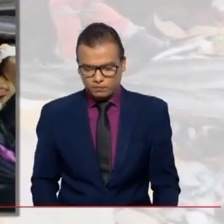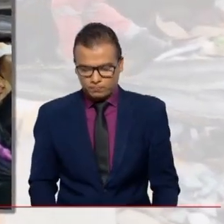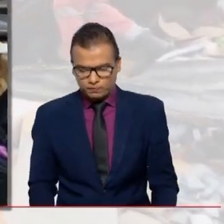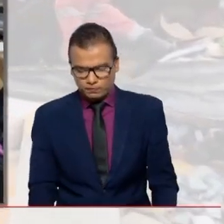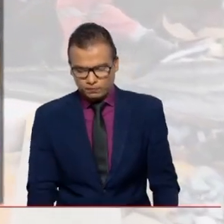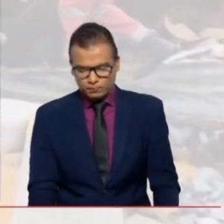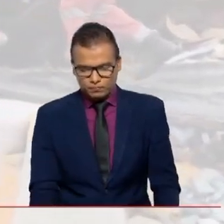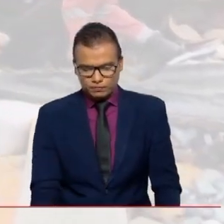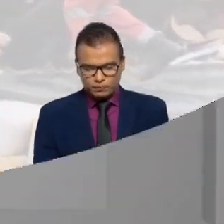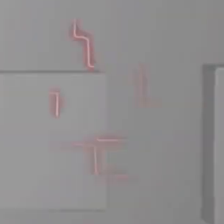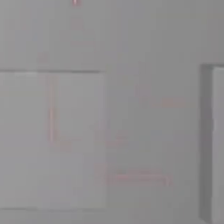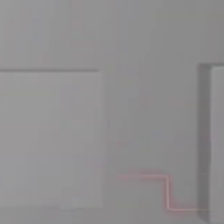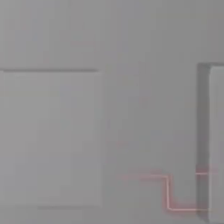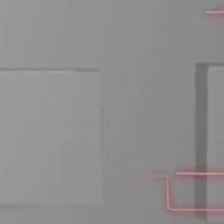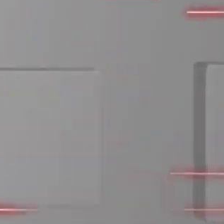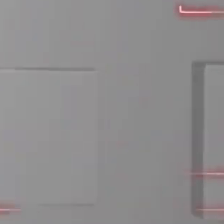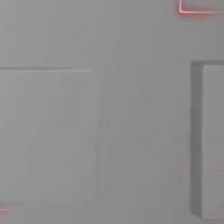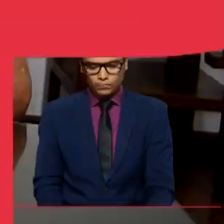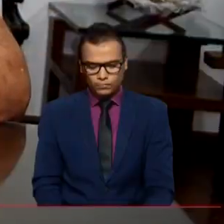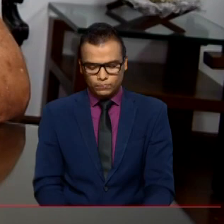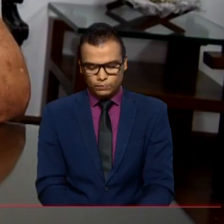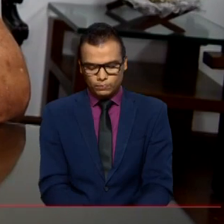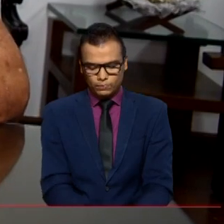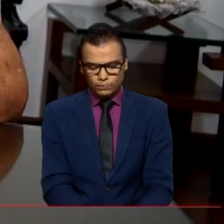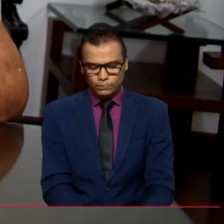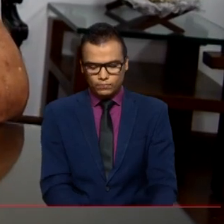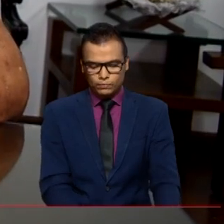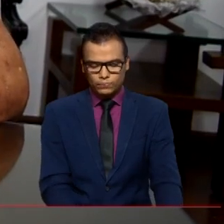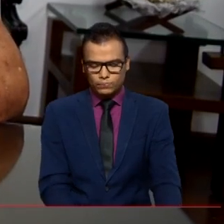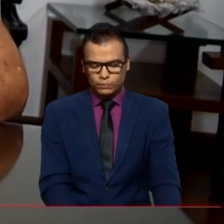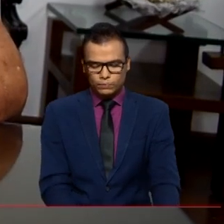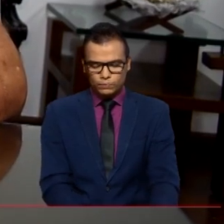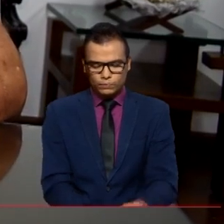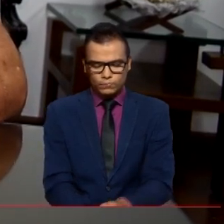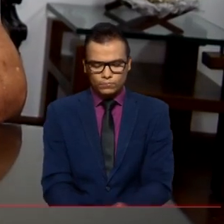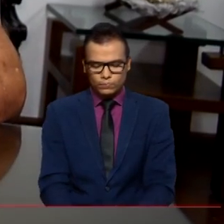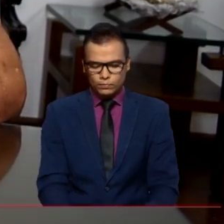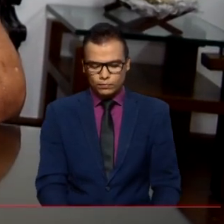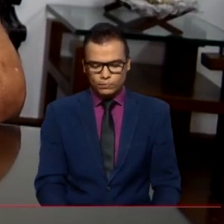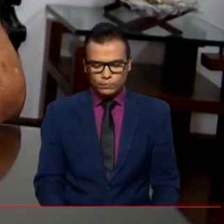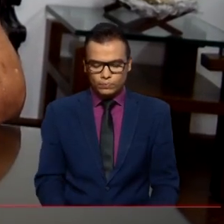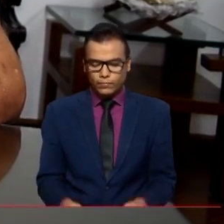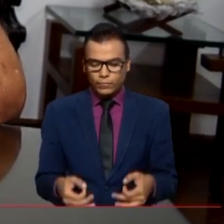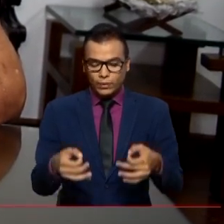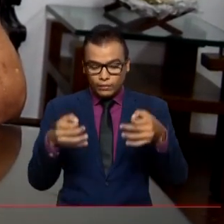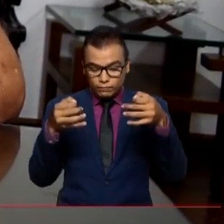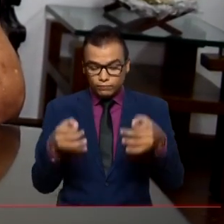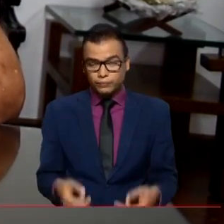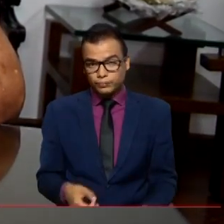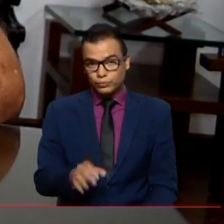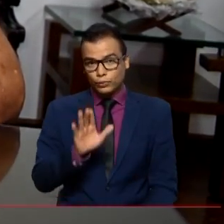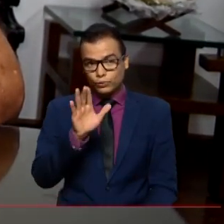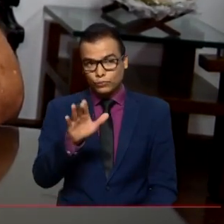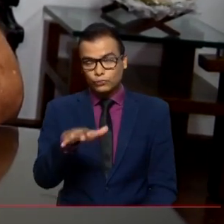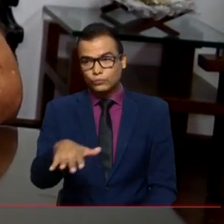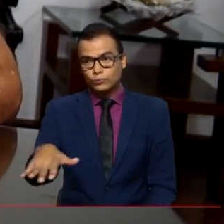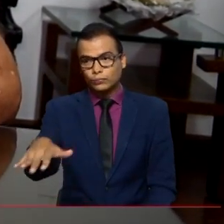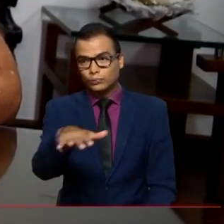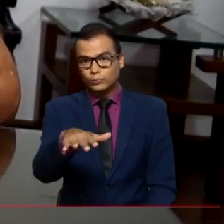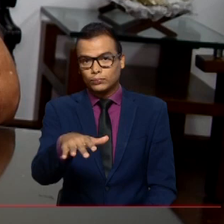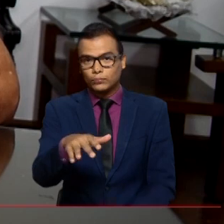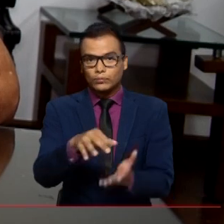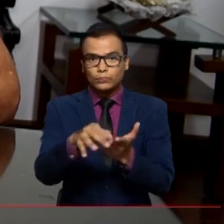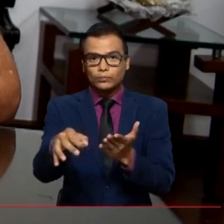médica. Se accidentó en el punto conocido como Boquemonte, que es jurisdicción